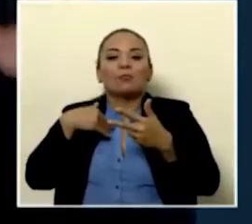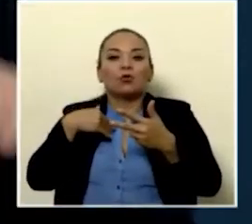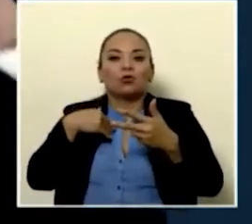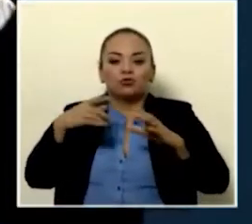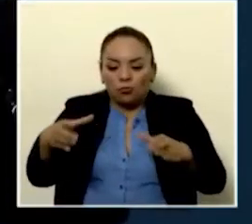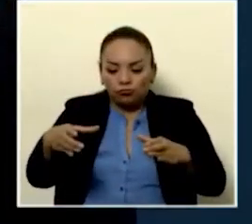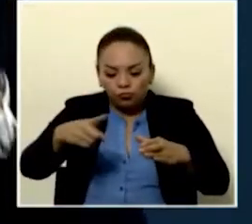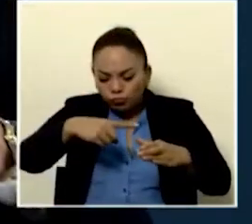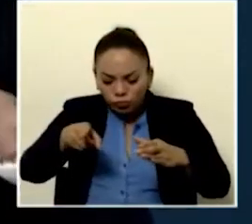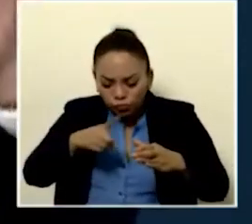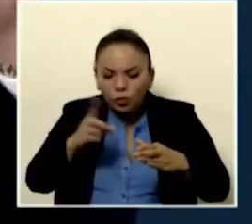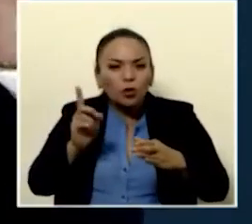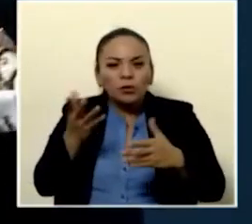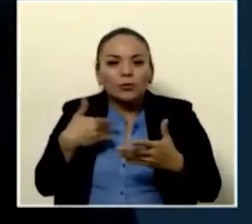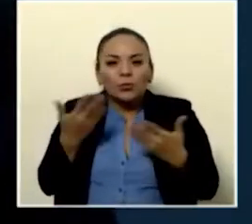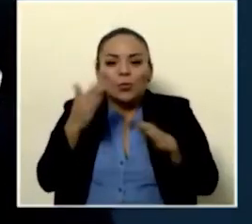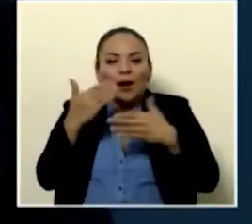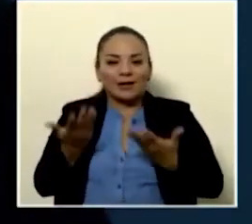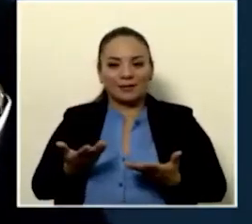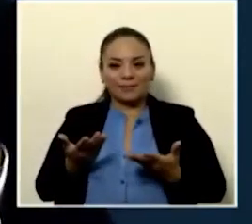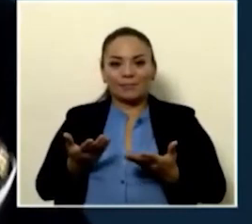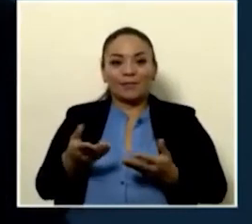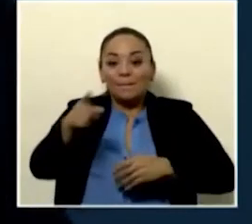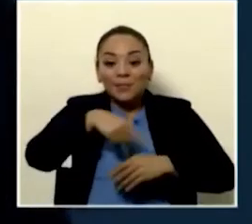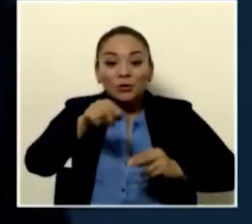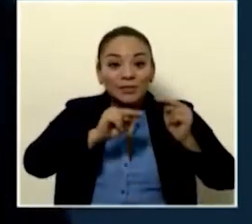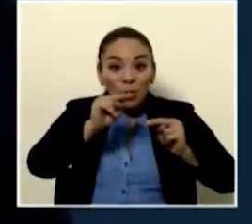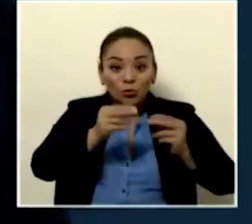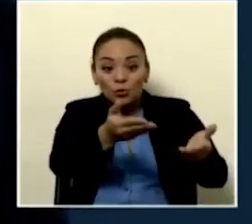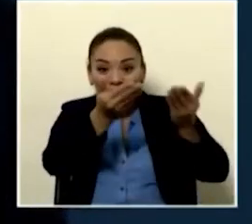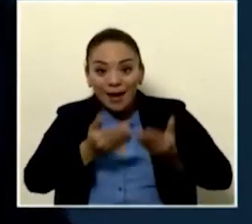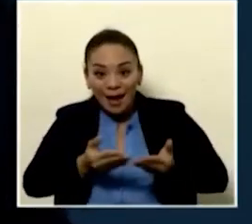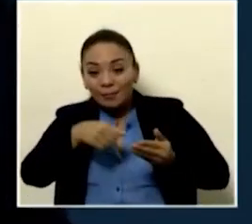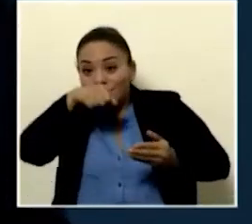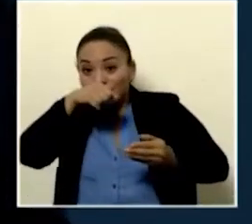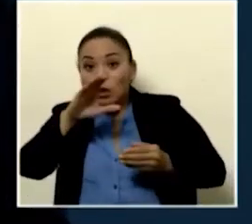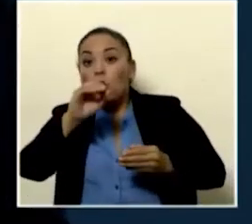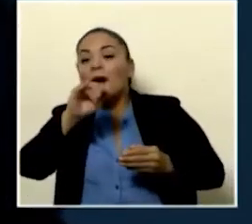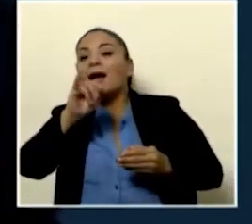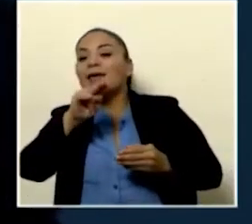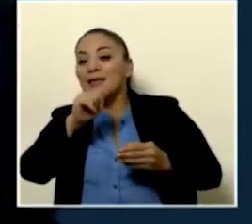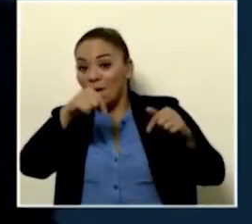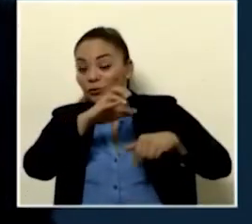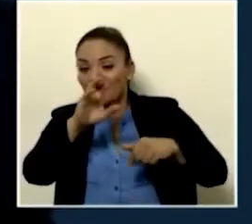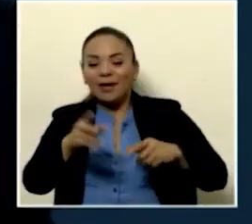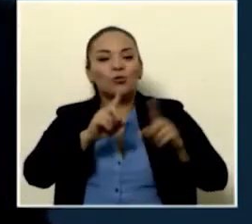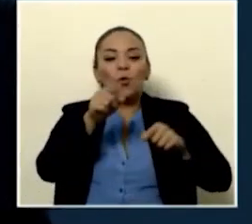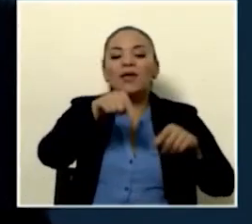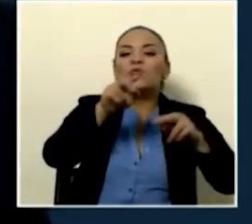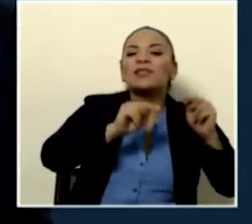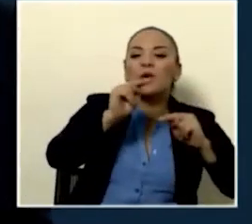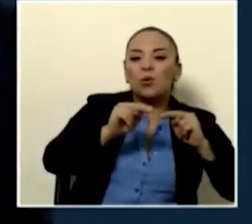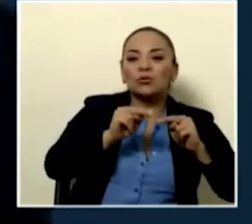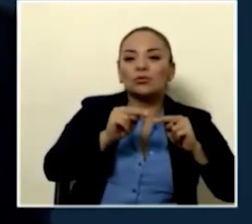costa larguísima, pero el negocio de ellos no es traer la cocaína a Costa Rica. El negocio es montarla en un contenedor